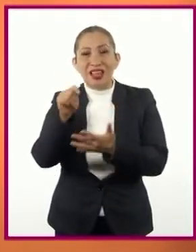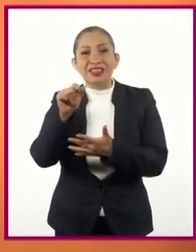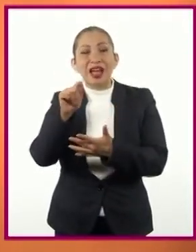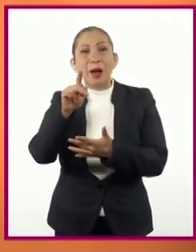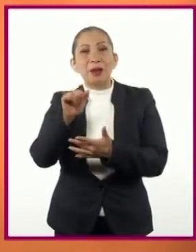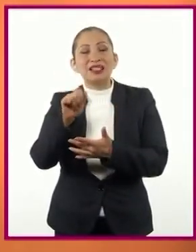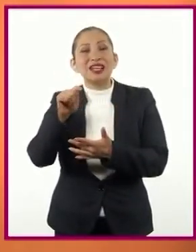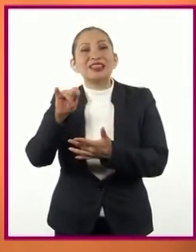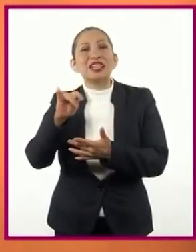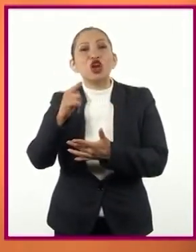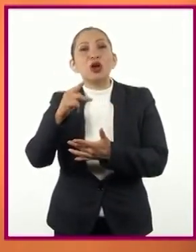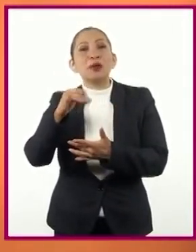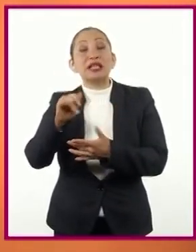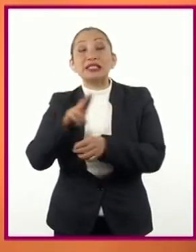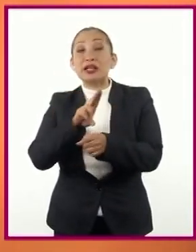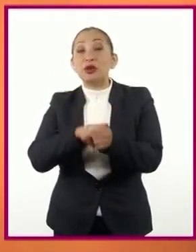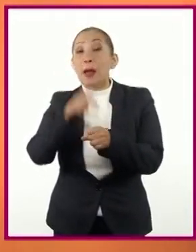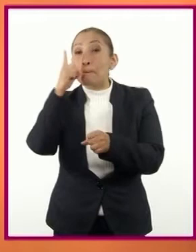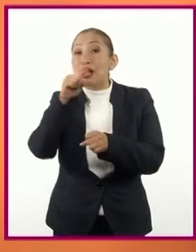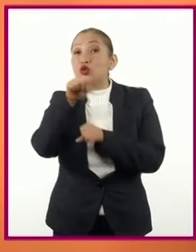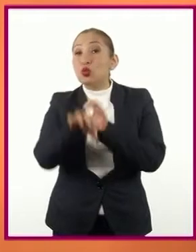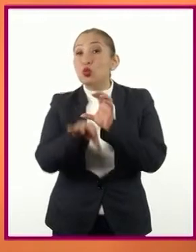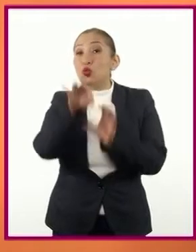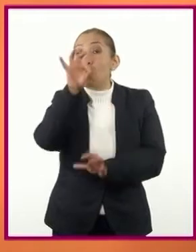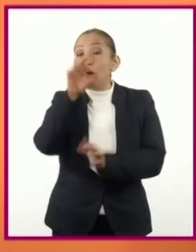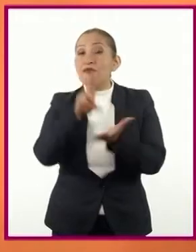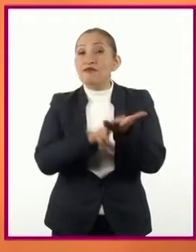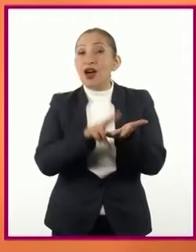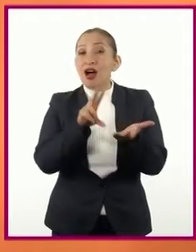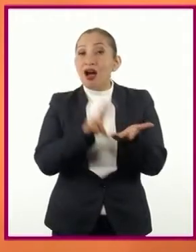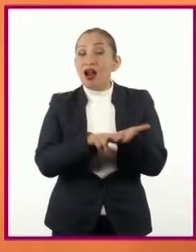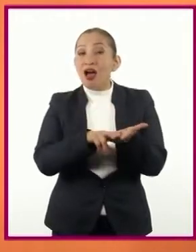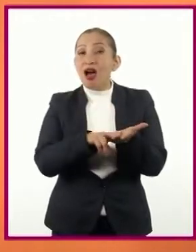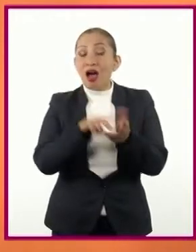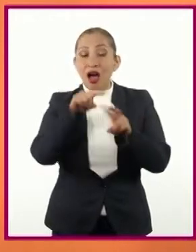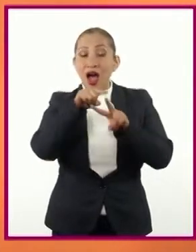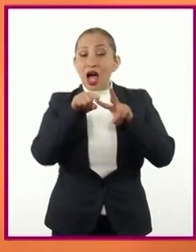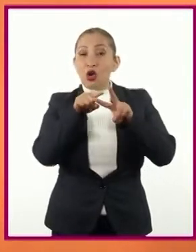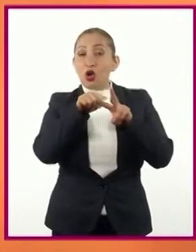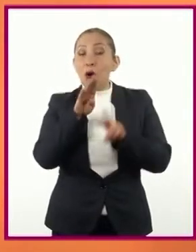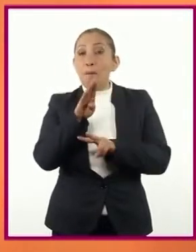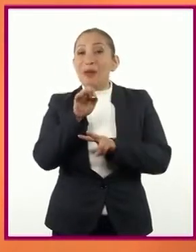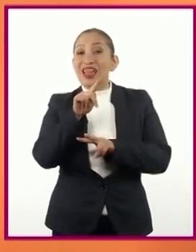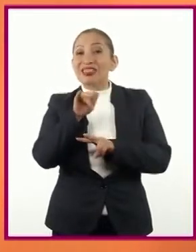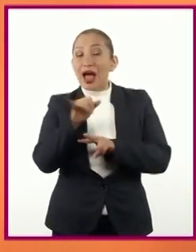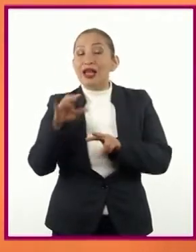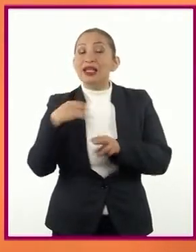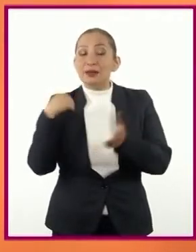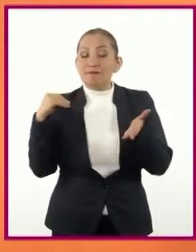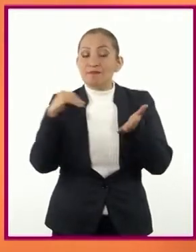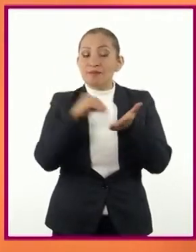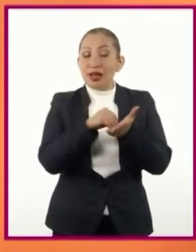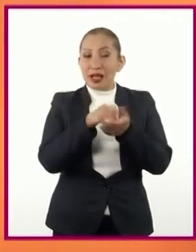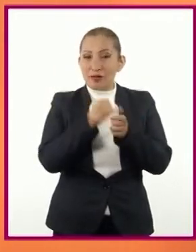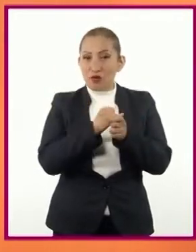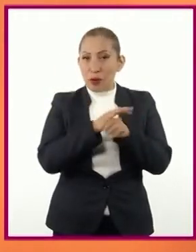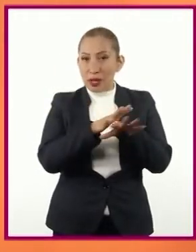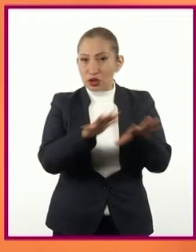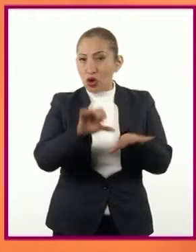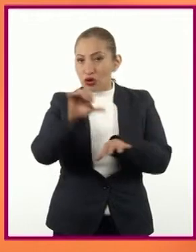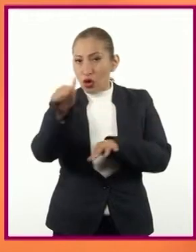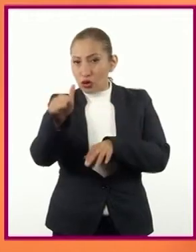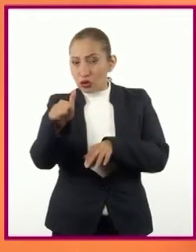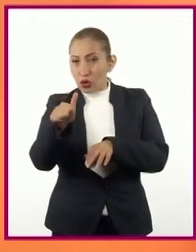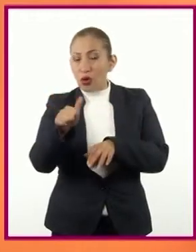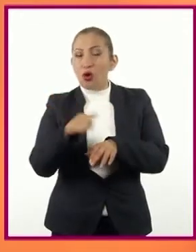trigonométricas naturales para que encuentren el valor del ángulo beta y completar los datos del